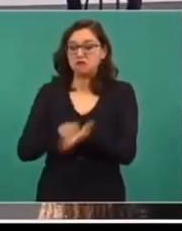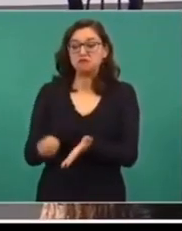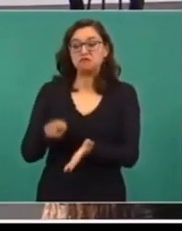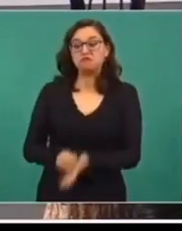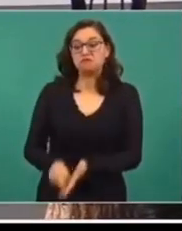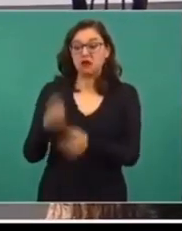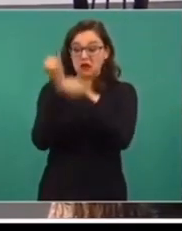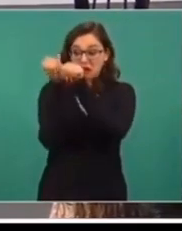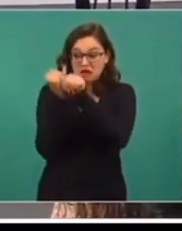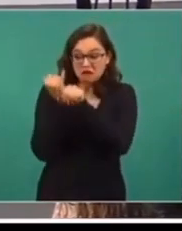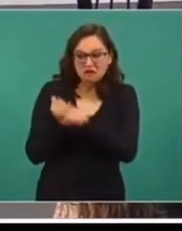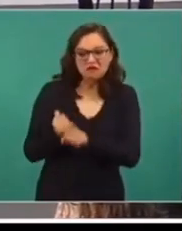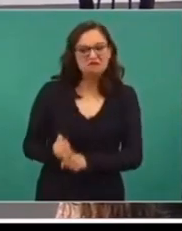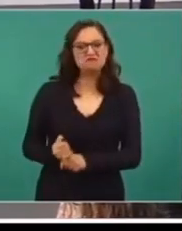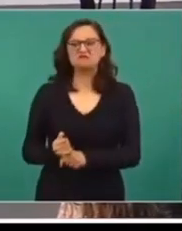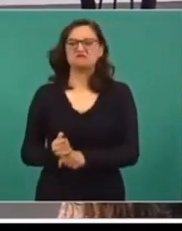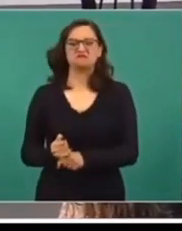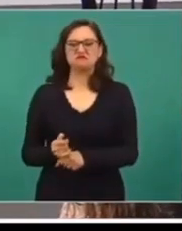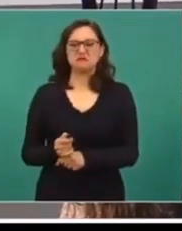pseudoinvestigadora.